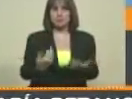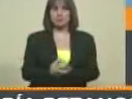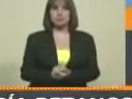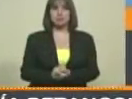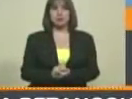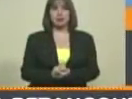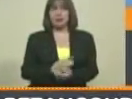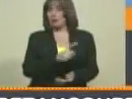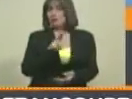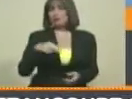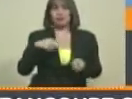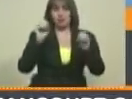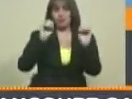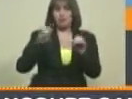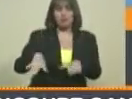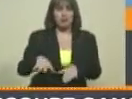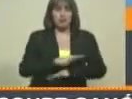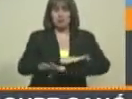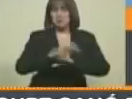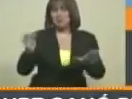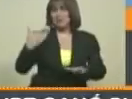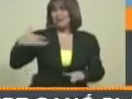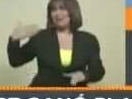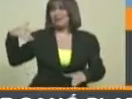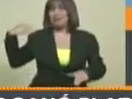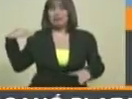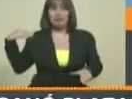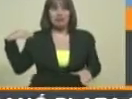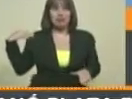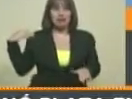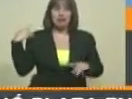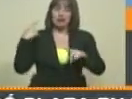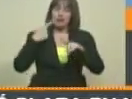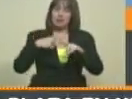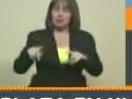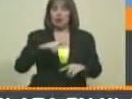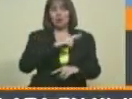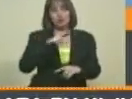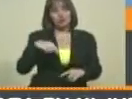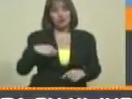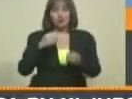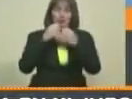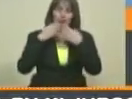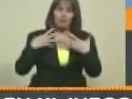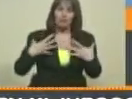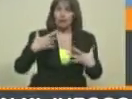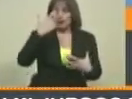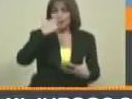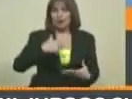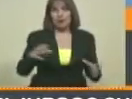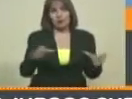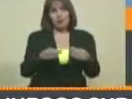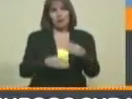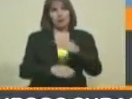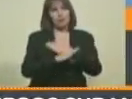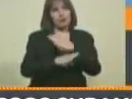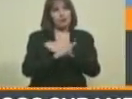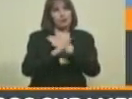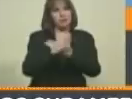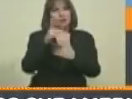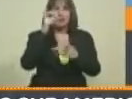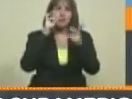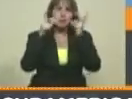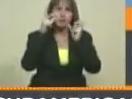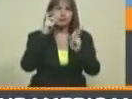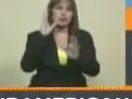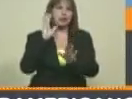Ya nosotros nos fuimos. Lo que pasa es que nosotros somos tan decentes y tan buena gente que estamos ahí todavía como para escucharlo,